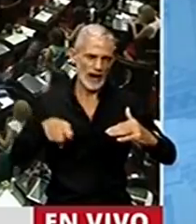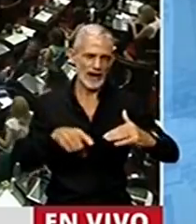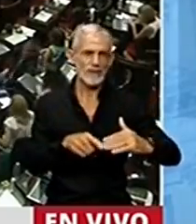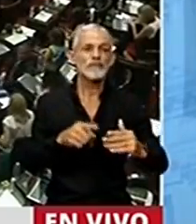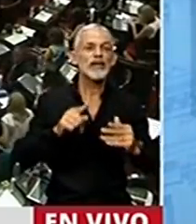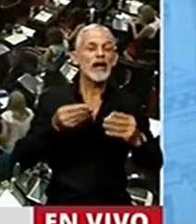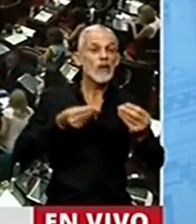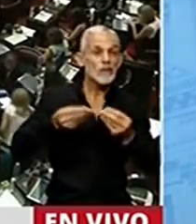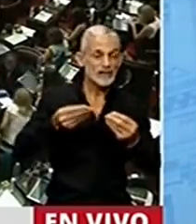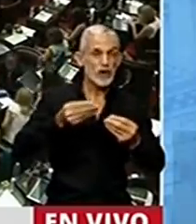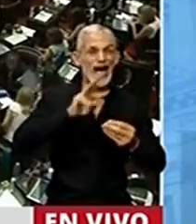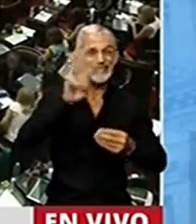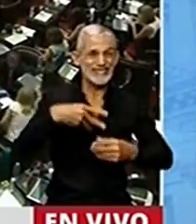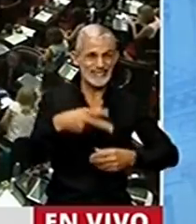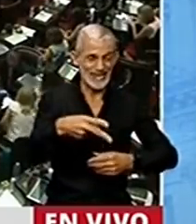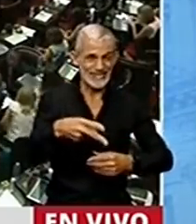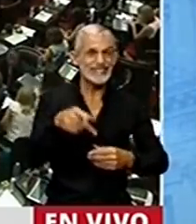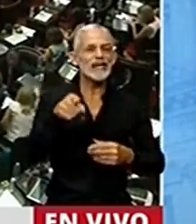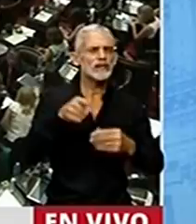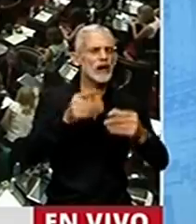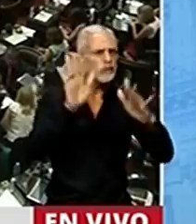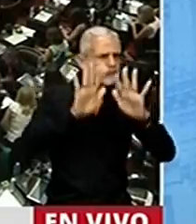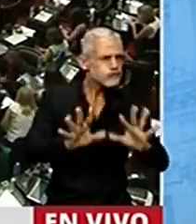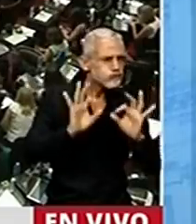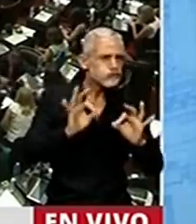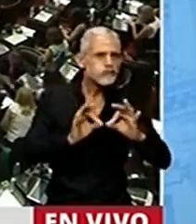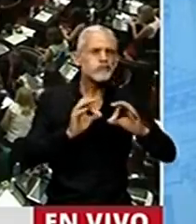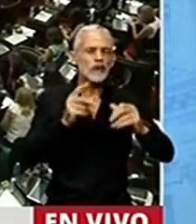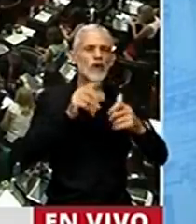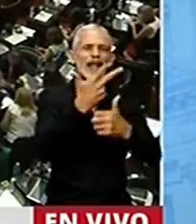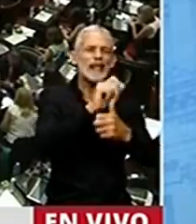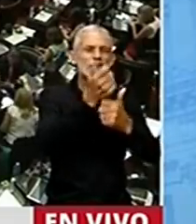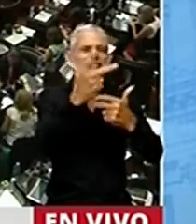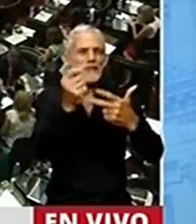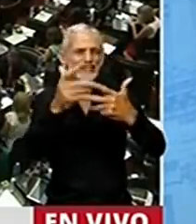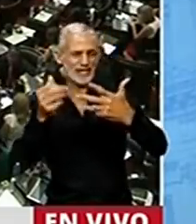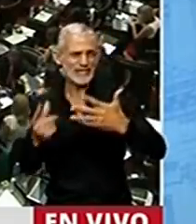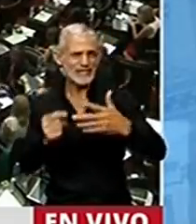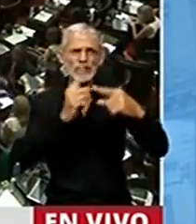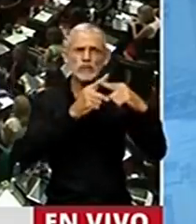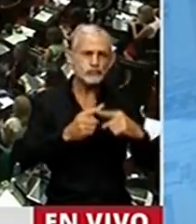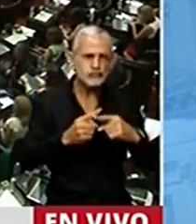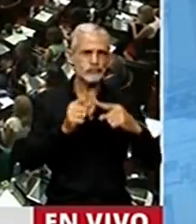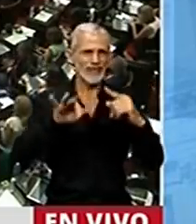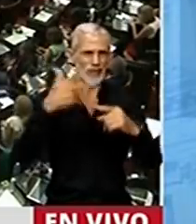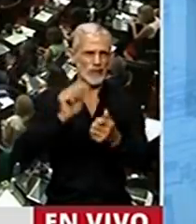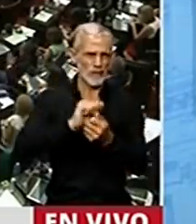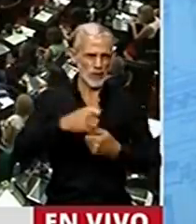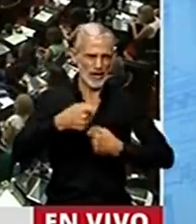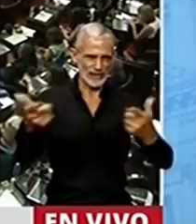La Administración Nacional de Seguridad Social, ANSES, elaborará y aprobará el índice trimestral de la movilidad y realizará su posterior